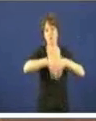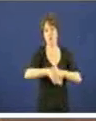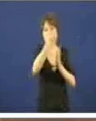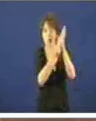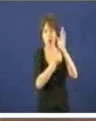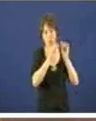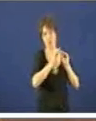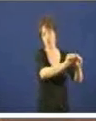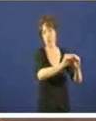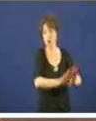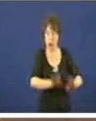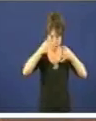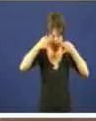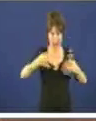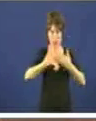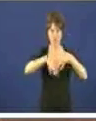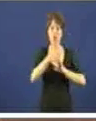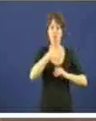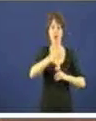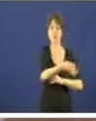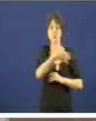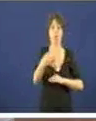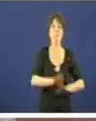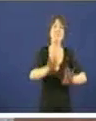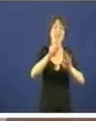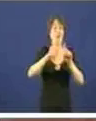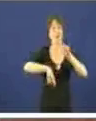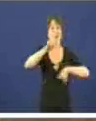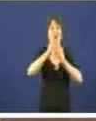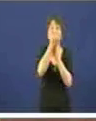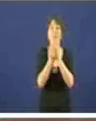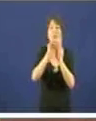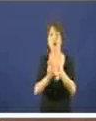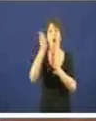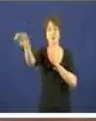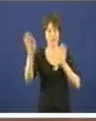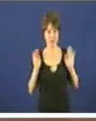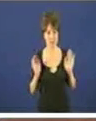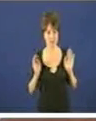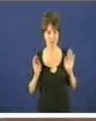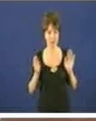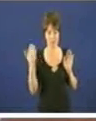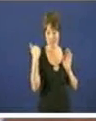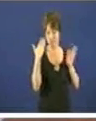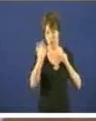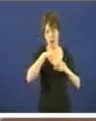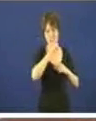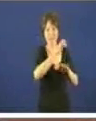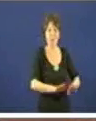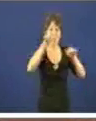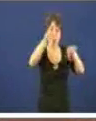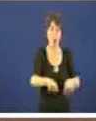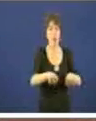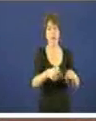A fusión podía ser boa, sí, noutras condicións. E nos advertímolo daquela. Pero hoxe, señor Feijóo, vostede o que